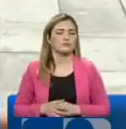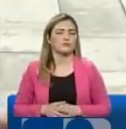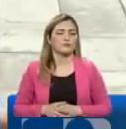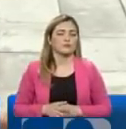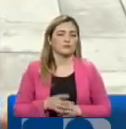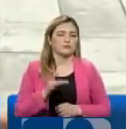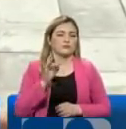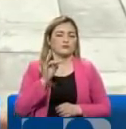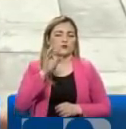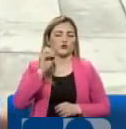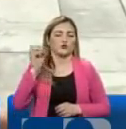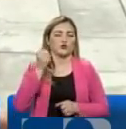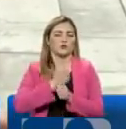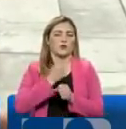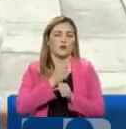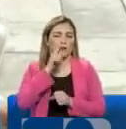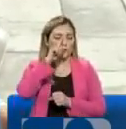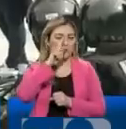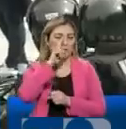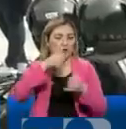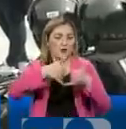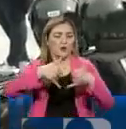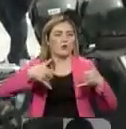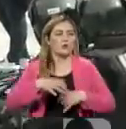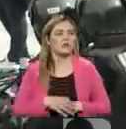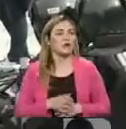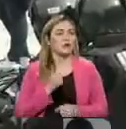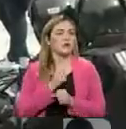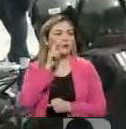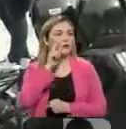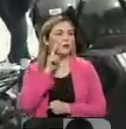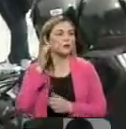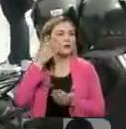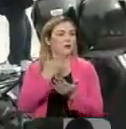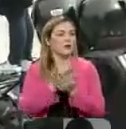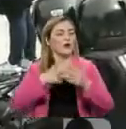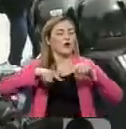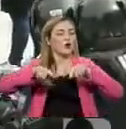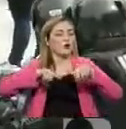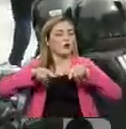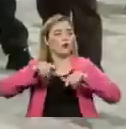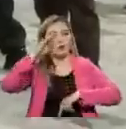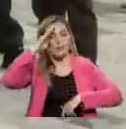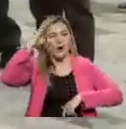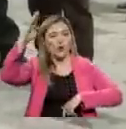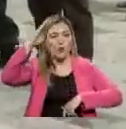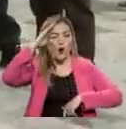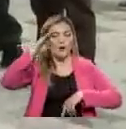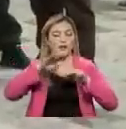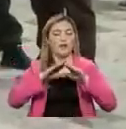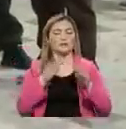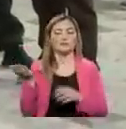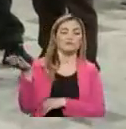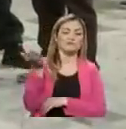también 800 trabajadores de los locales. Las trabajadoras sexuales llegaron hasta el lugar junto a guardias, meseros y